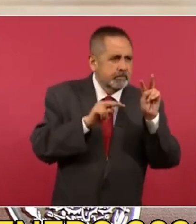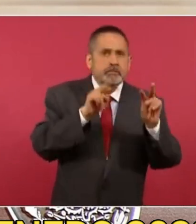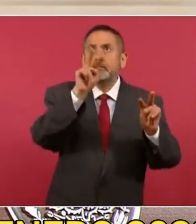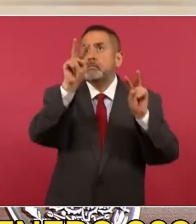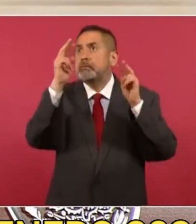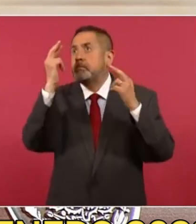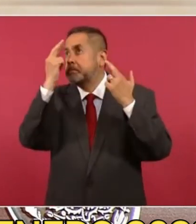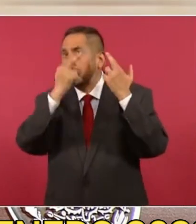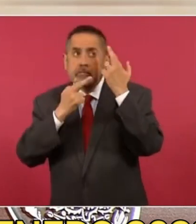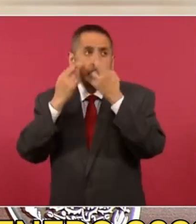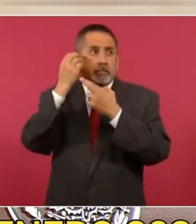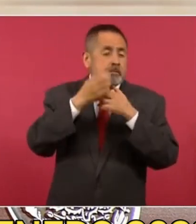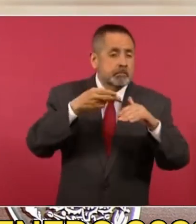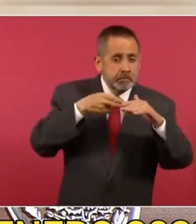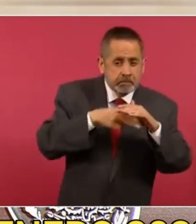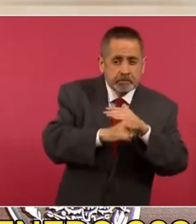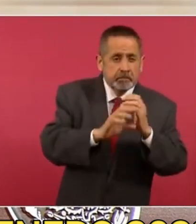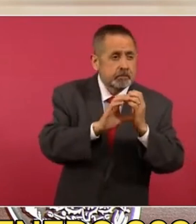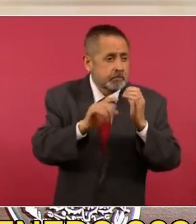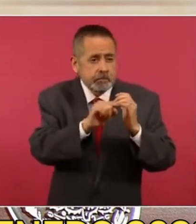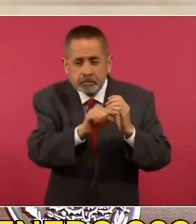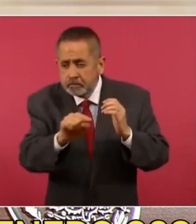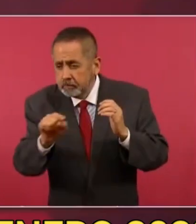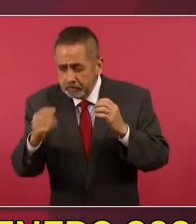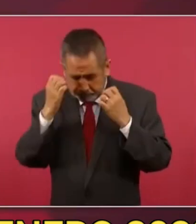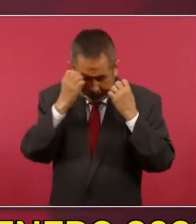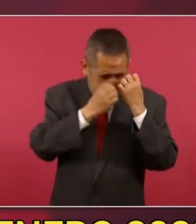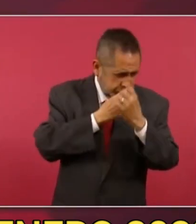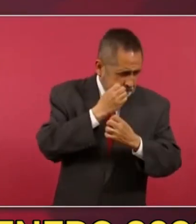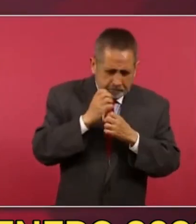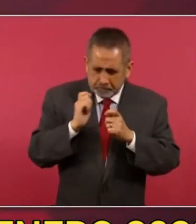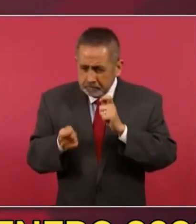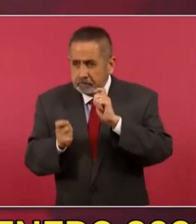instalaciones, de un diagnóstico